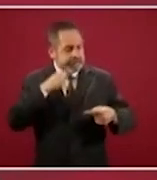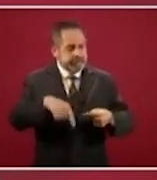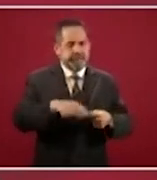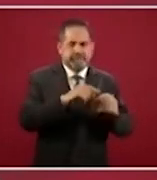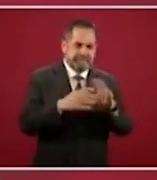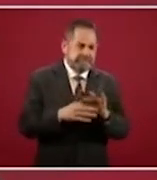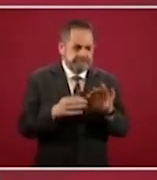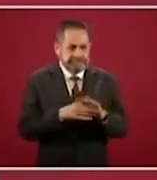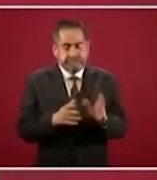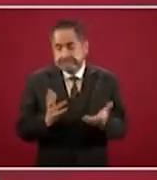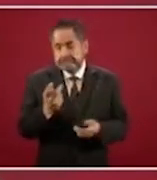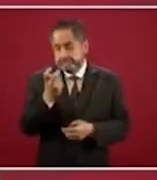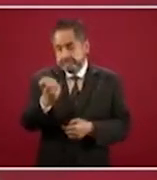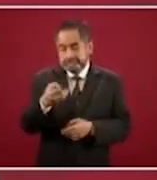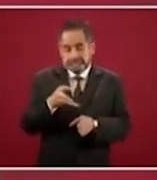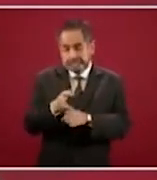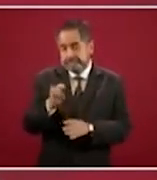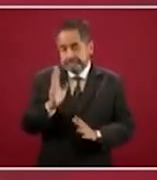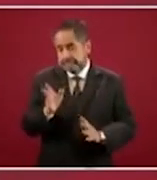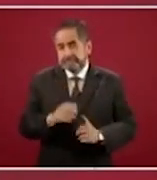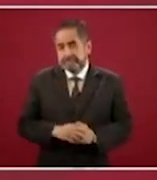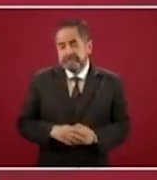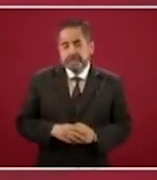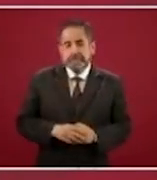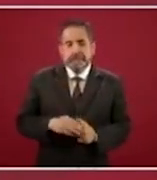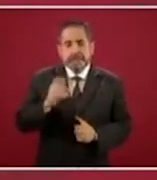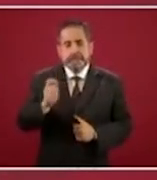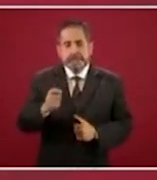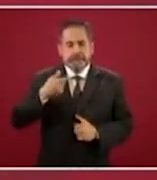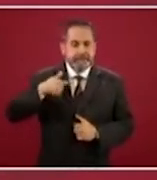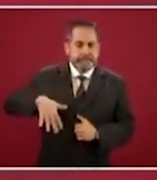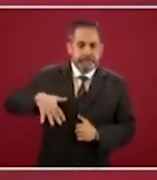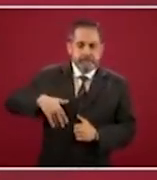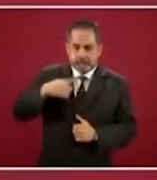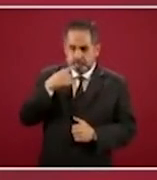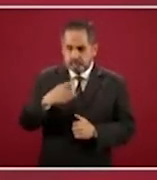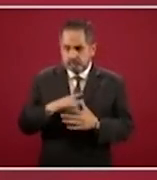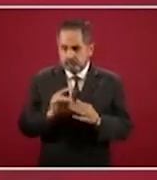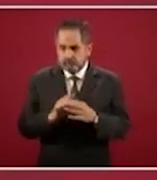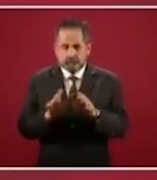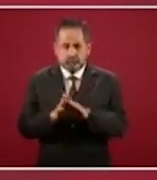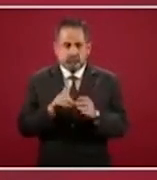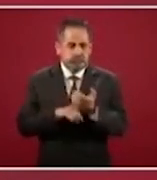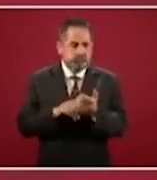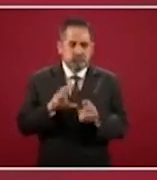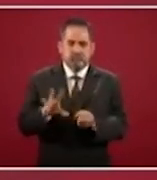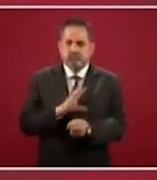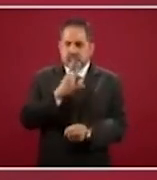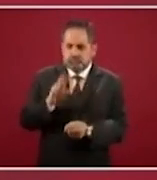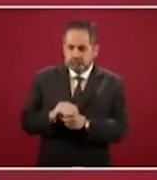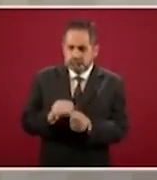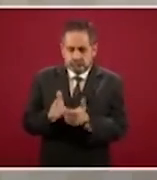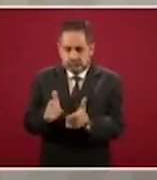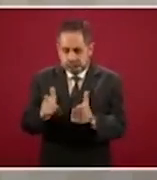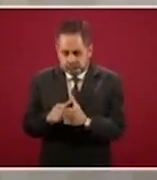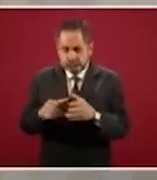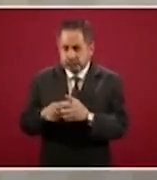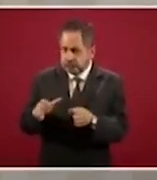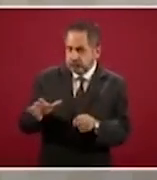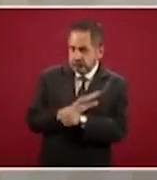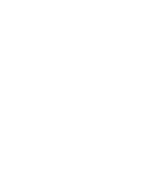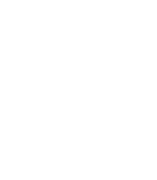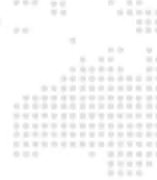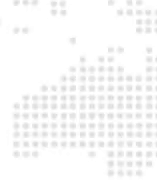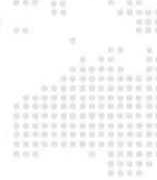haciéndolo ya desde como les mencioné ya tenemos completas las compañías de esos